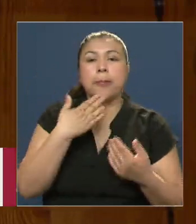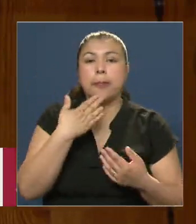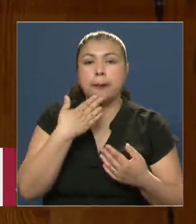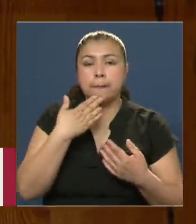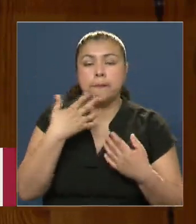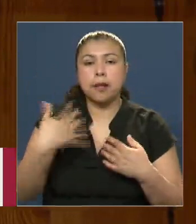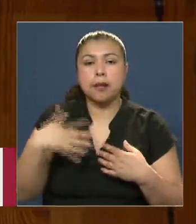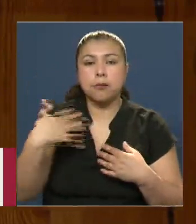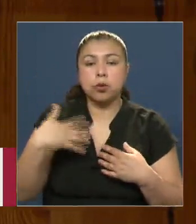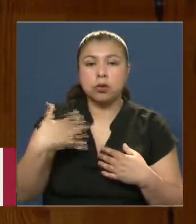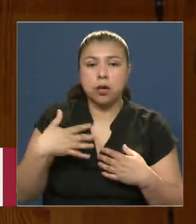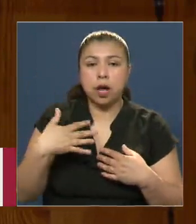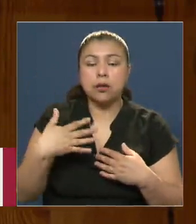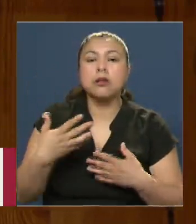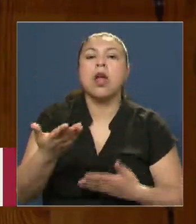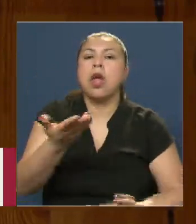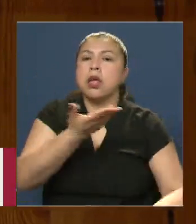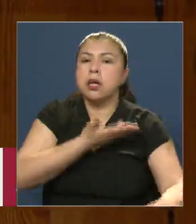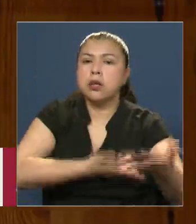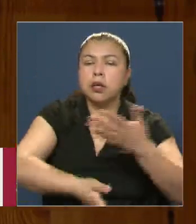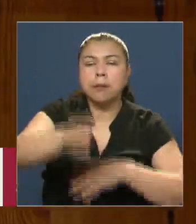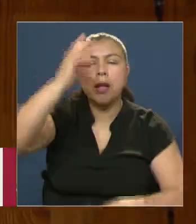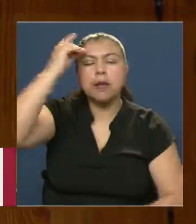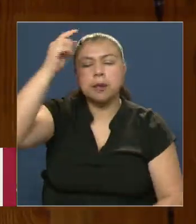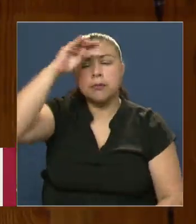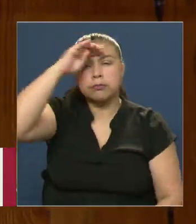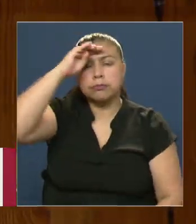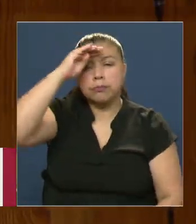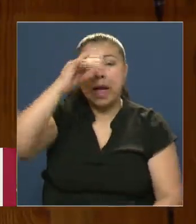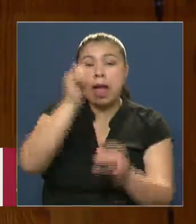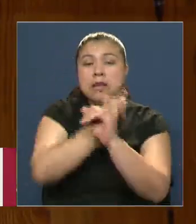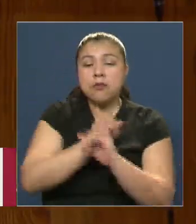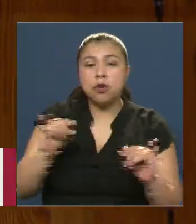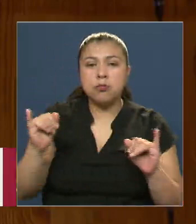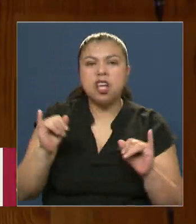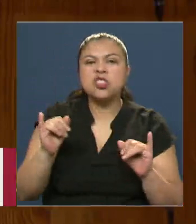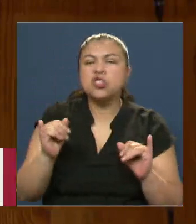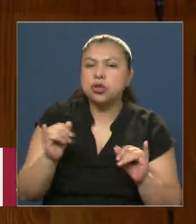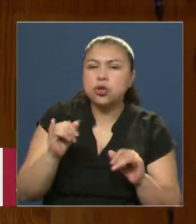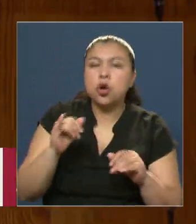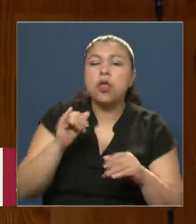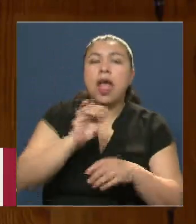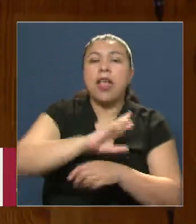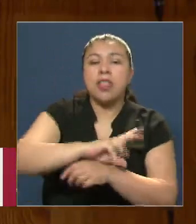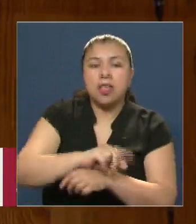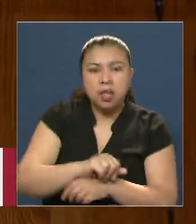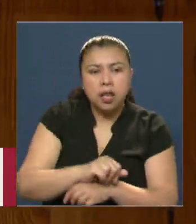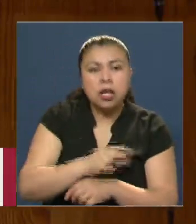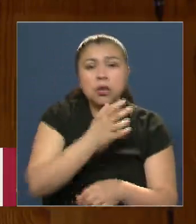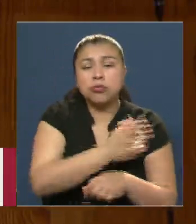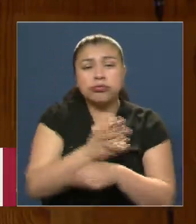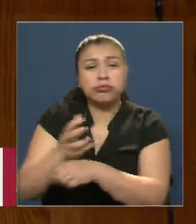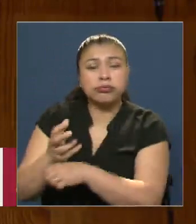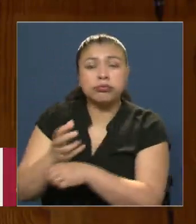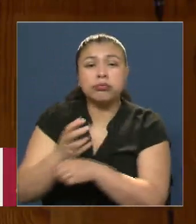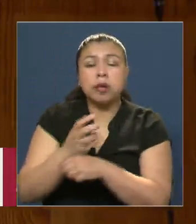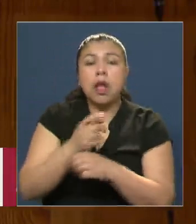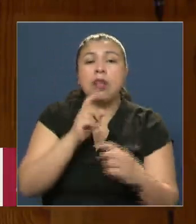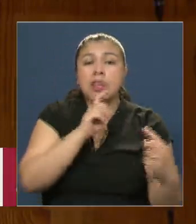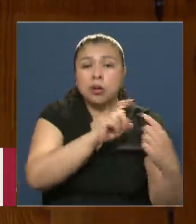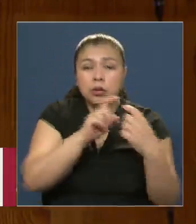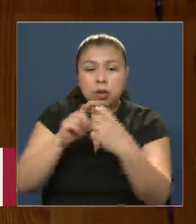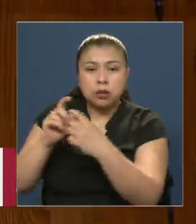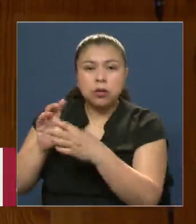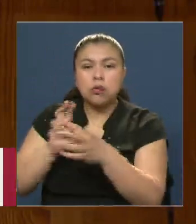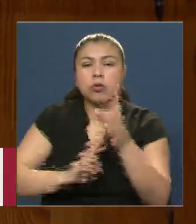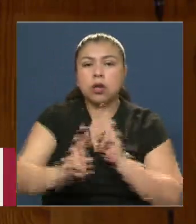en la importancia de intercambiar experiencias e información vinculada a delitos y estar permanentemente coordinados y conectados con las